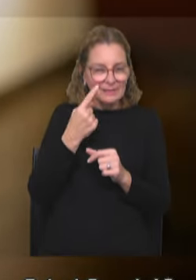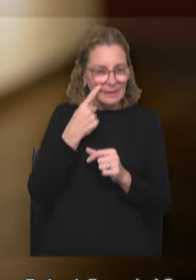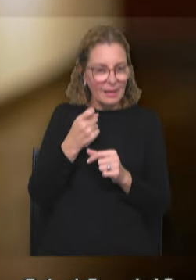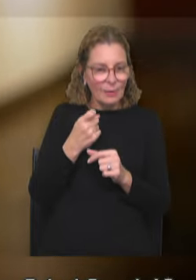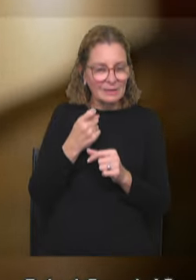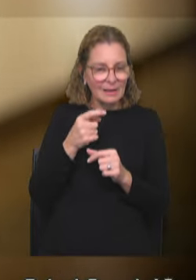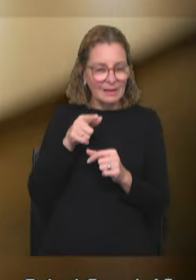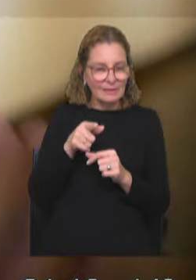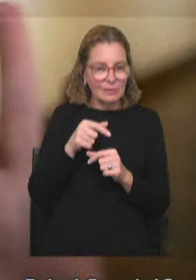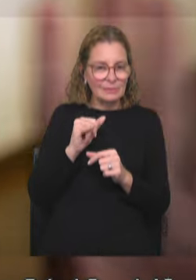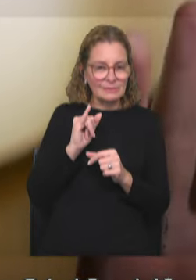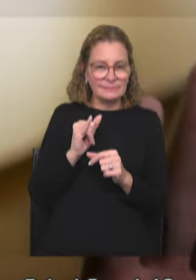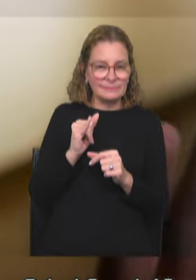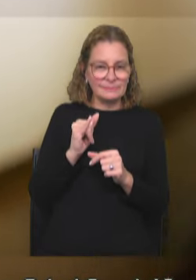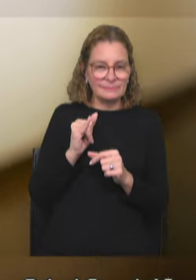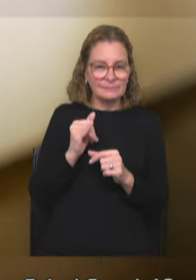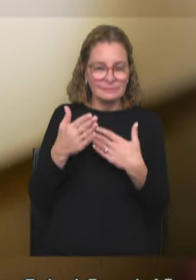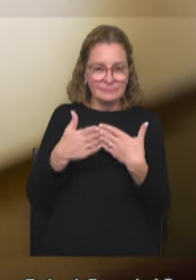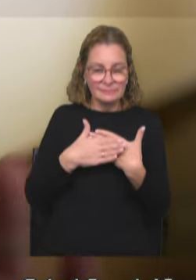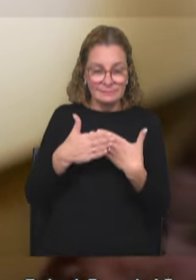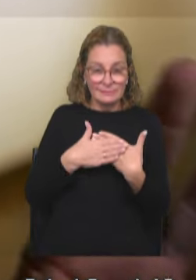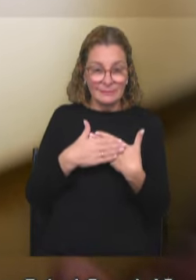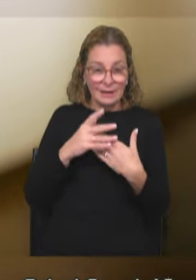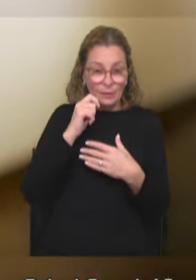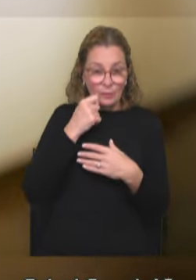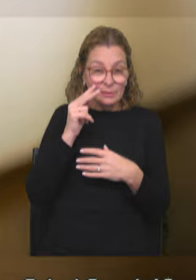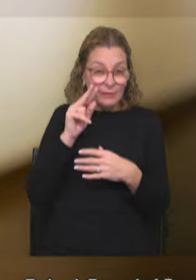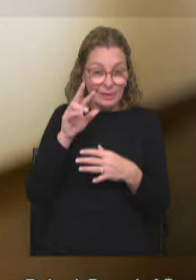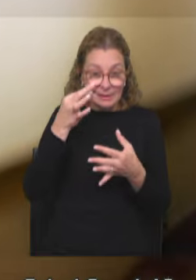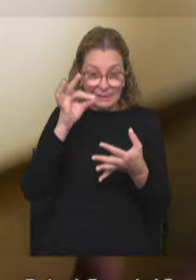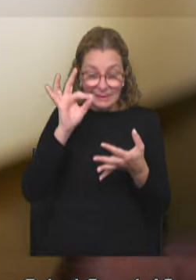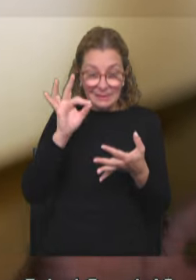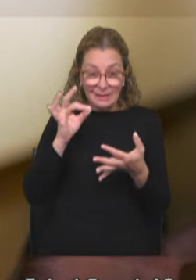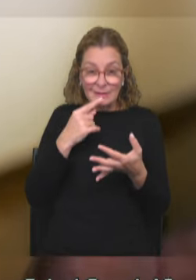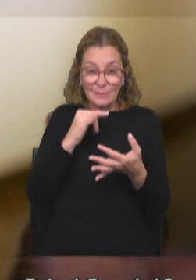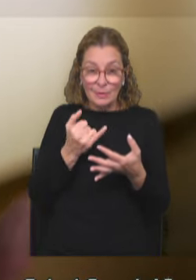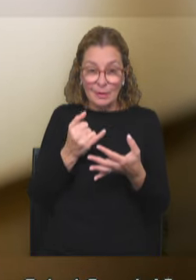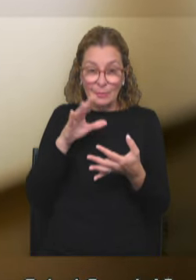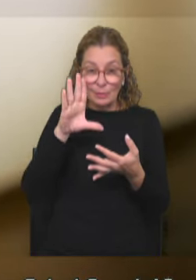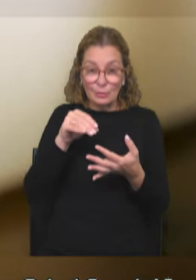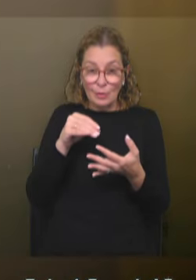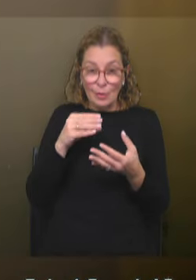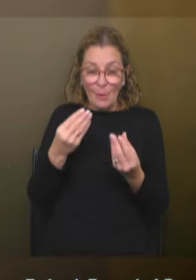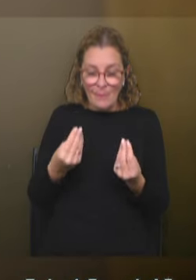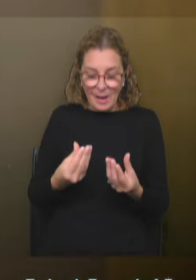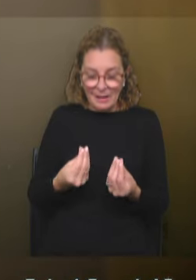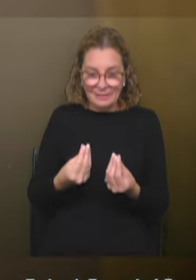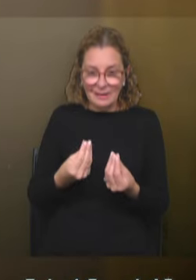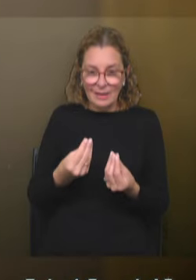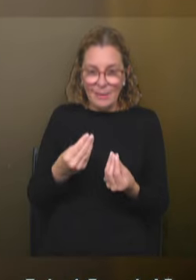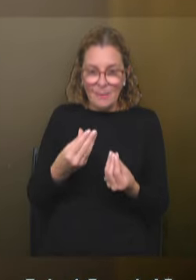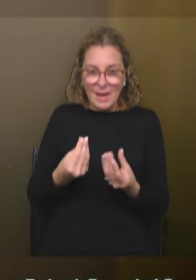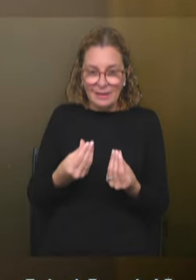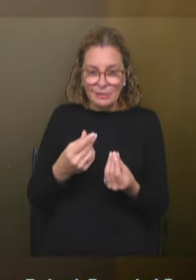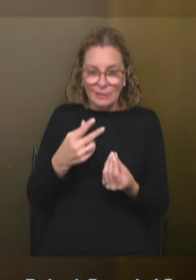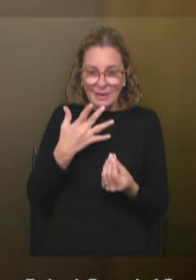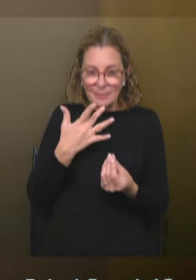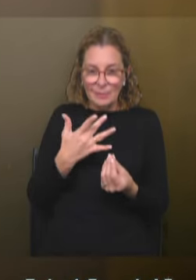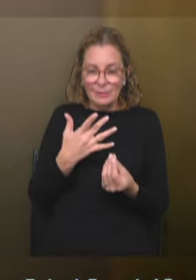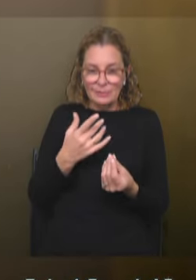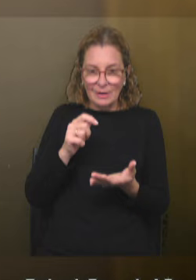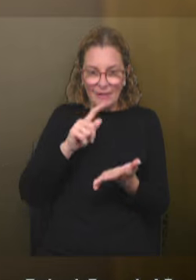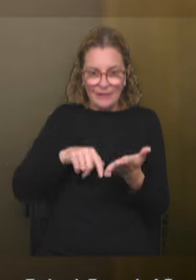ese tratamiento. Entonces, de cerca, y para los que nos gusta ver los detalles, por ejemplo, todo lo que es pasturas, ver las pinceladas es maravilloso. ¿Y la